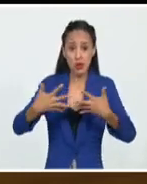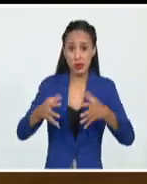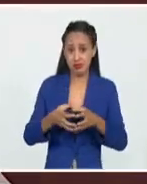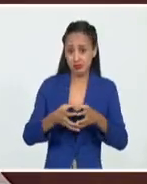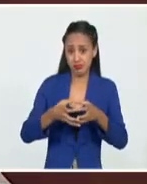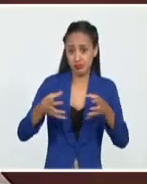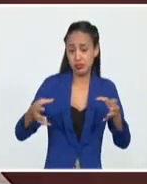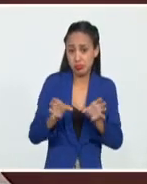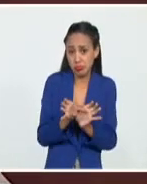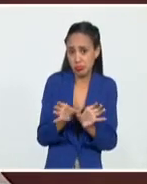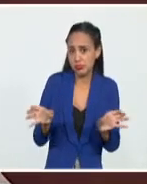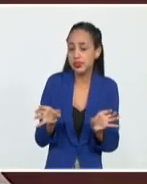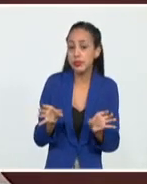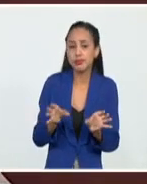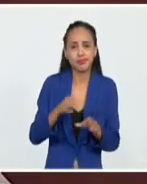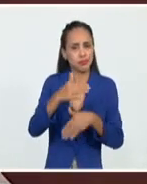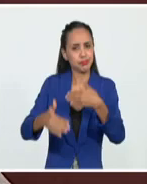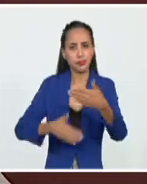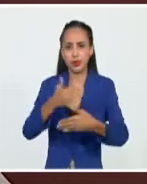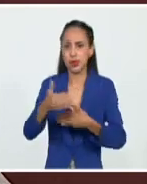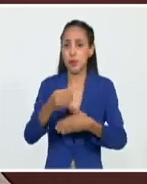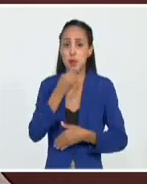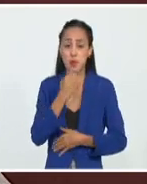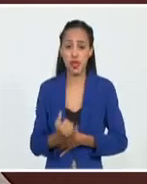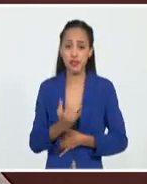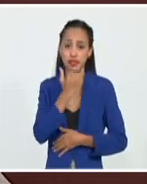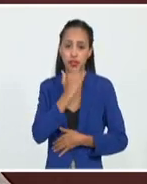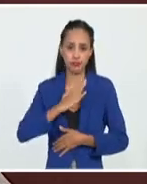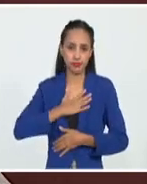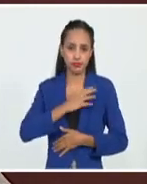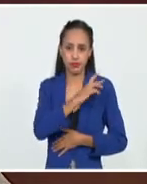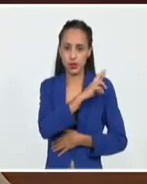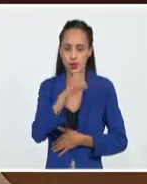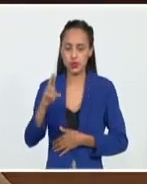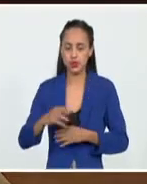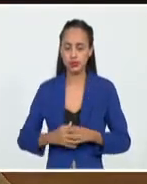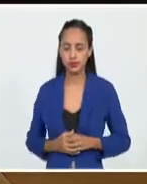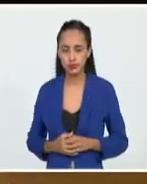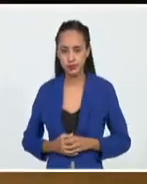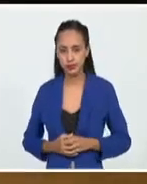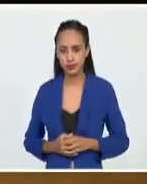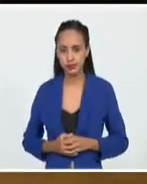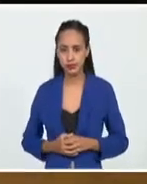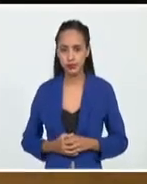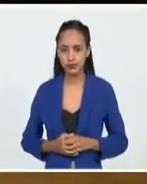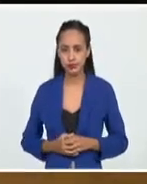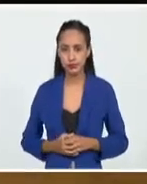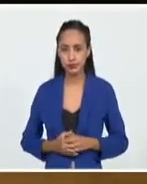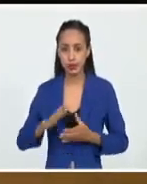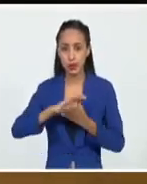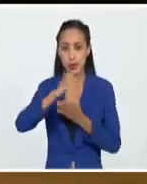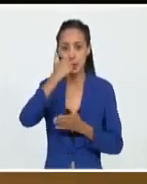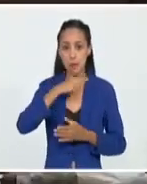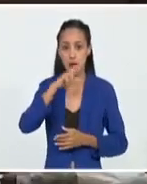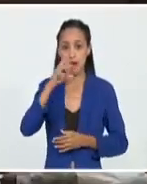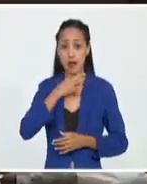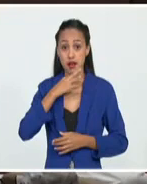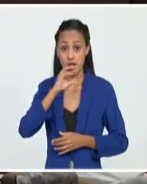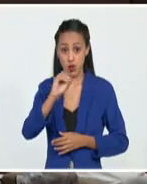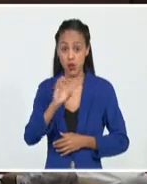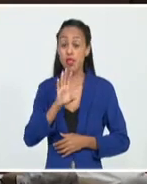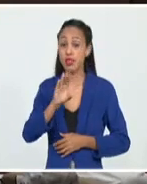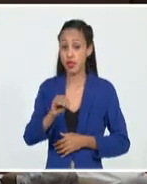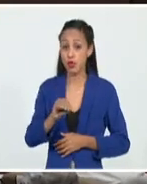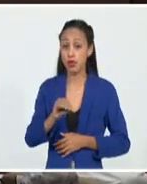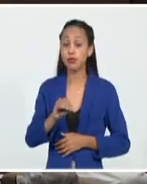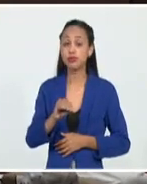revolución. El presidente de la Comisión Económico Social, primer ministro Manuel Marrero Cruz, explicó que durante varias sesiones de trabajo